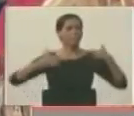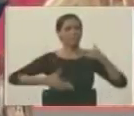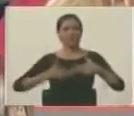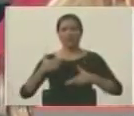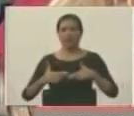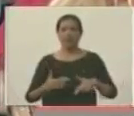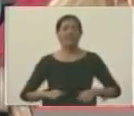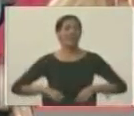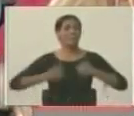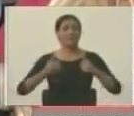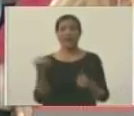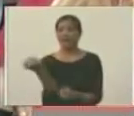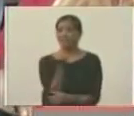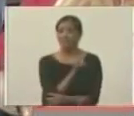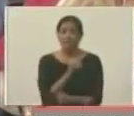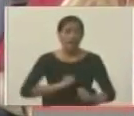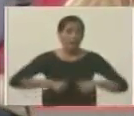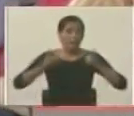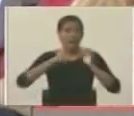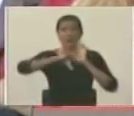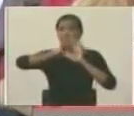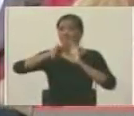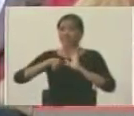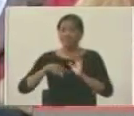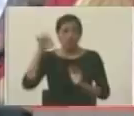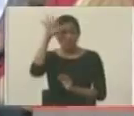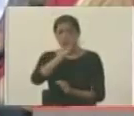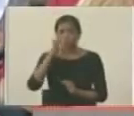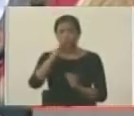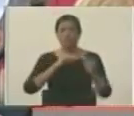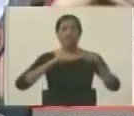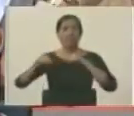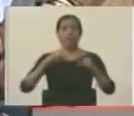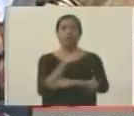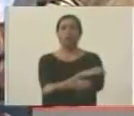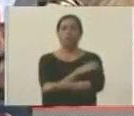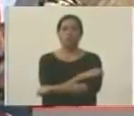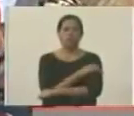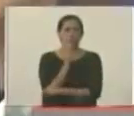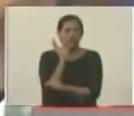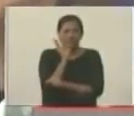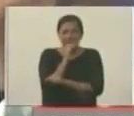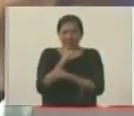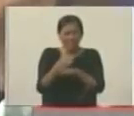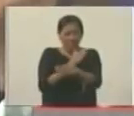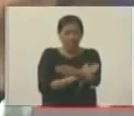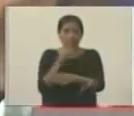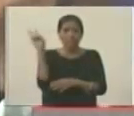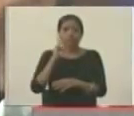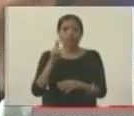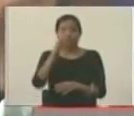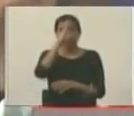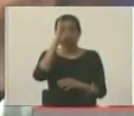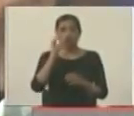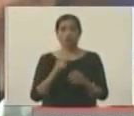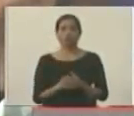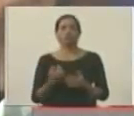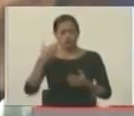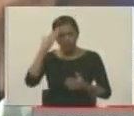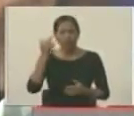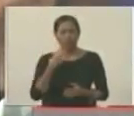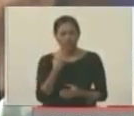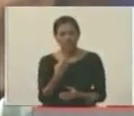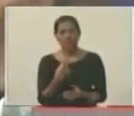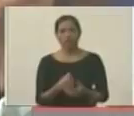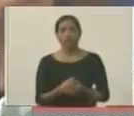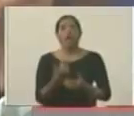más asesina, la más corrupta dirigencia de oposición que jamás hubo, Diosdado. Jamás hubo una... Yo sé lo que te estoy diciendo.